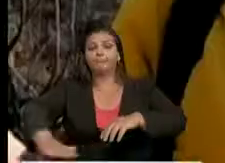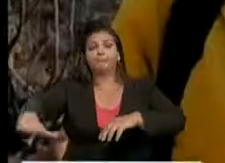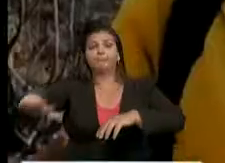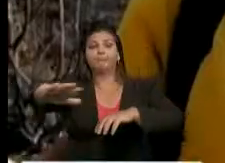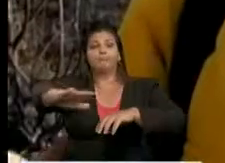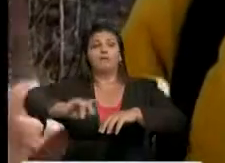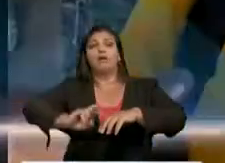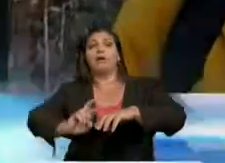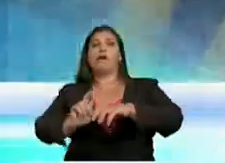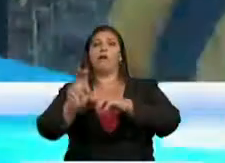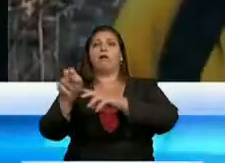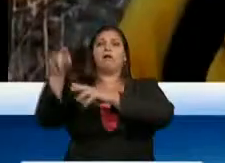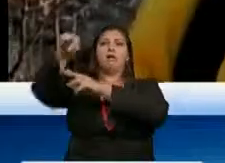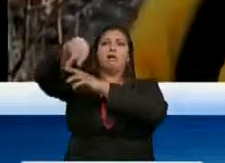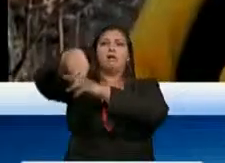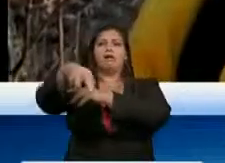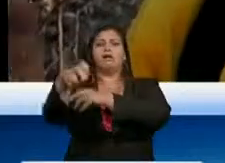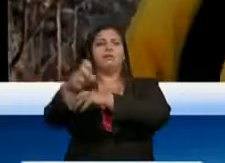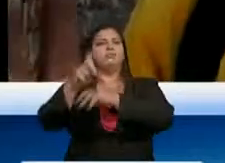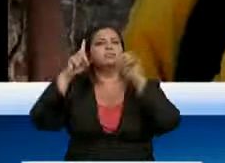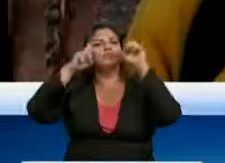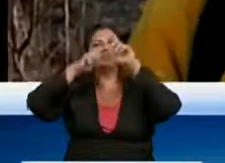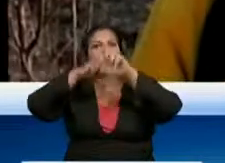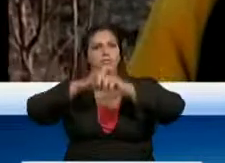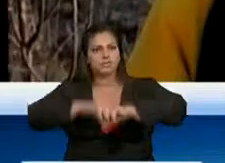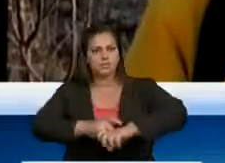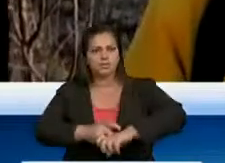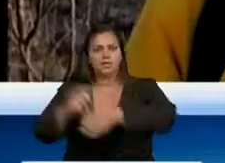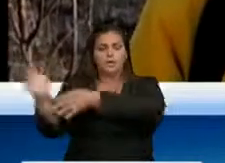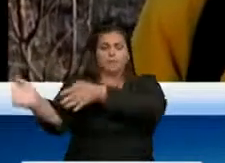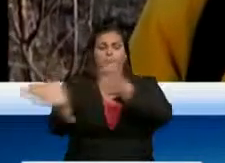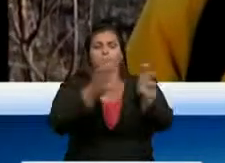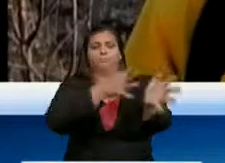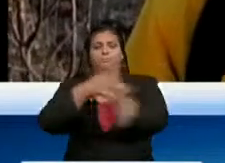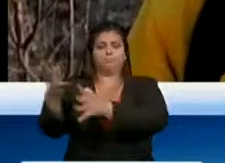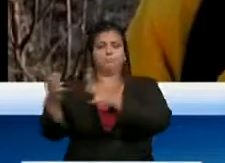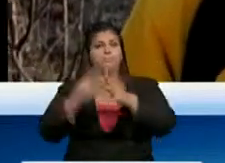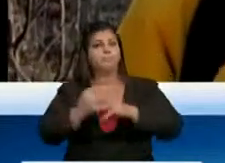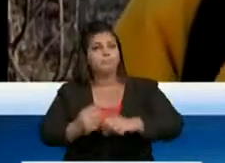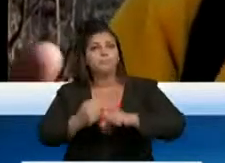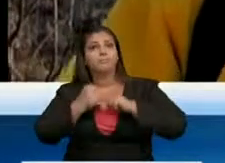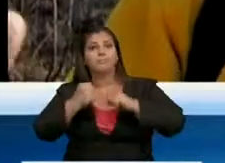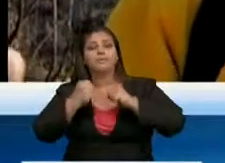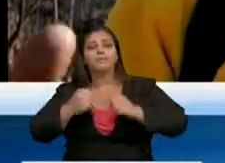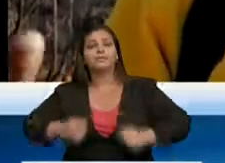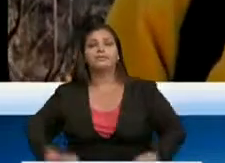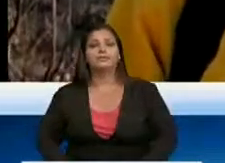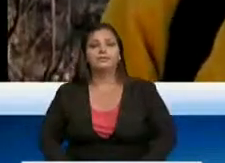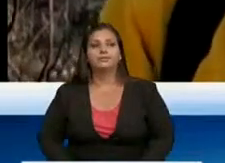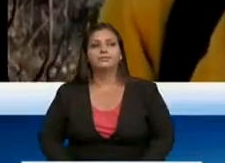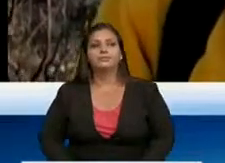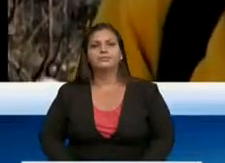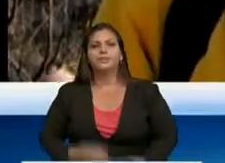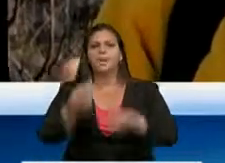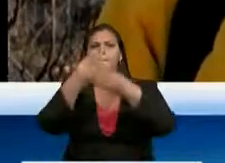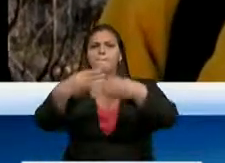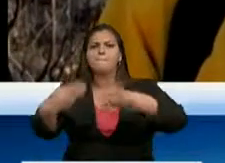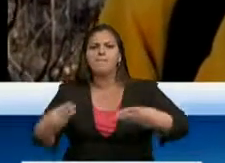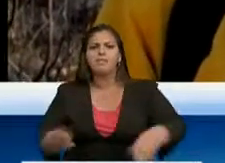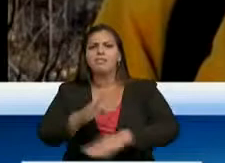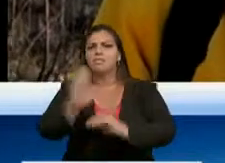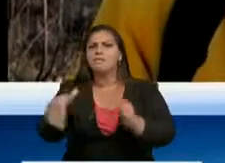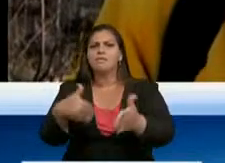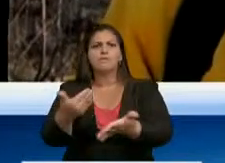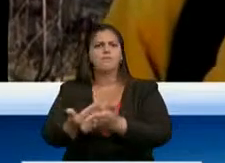acceso. Tenemos bastante corrientes de viento y tenemos en este caso el material que se está quemando,